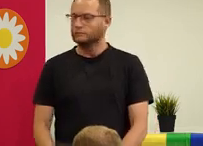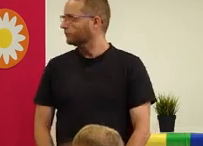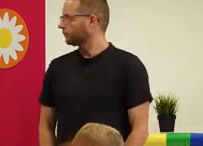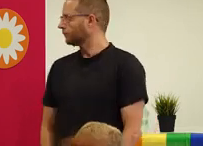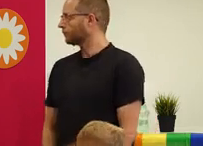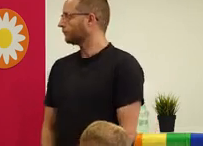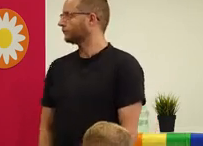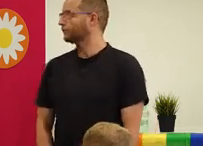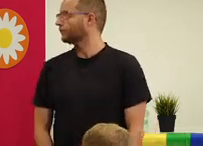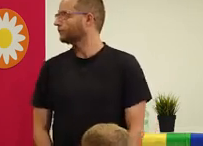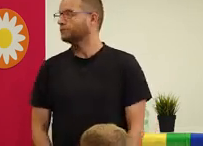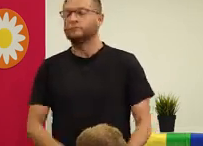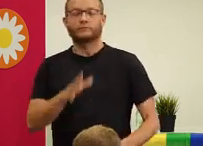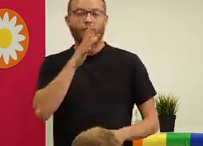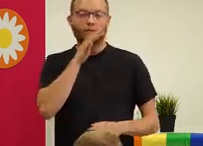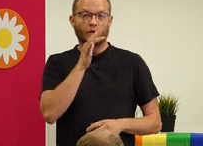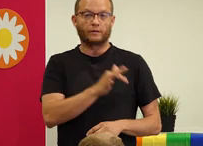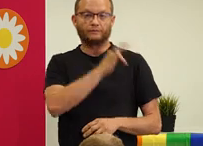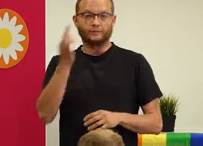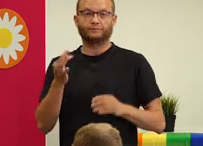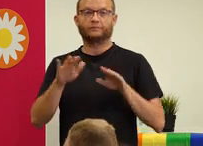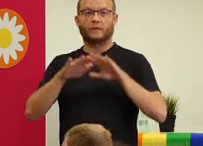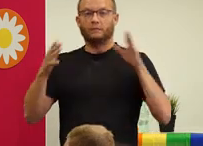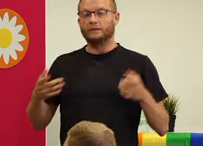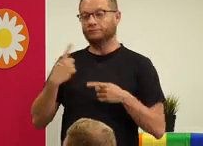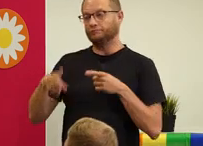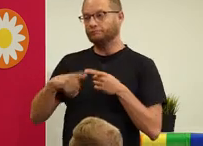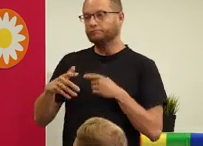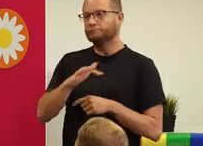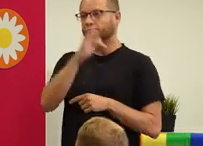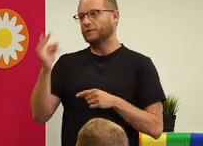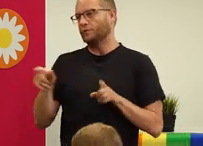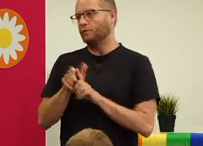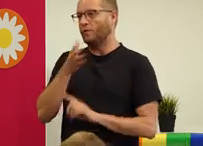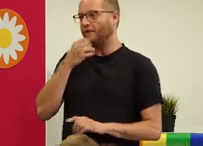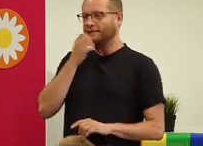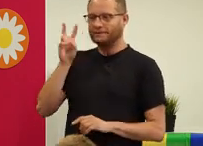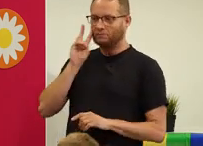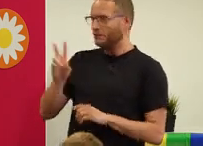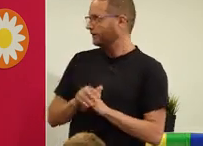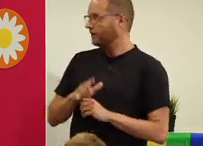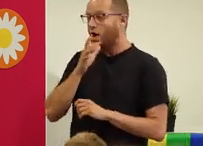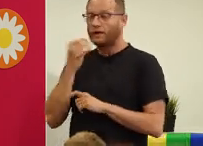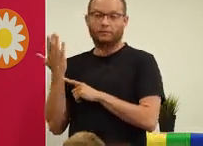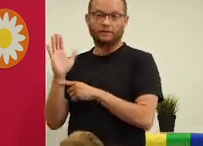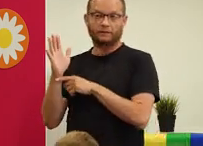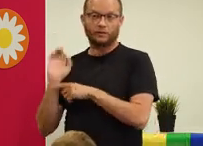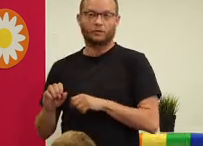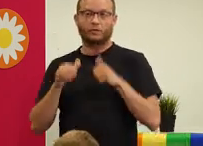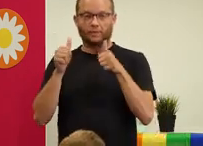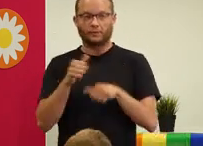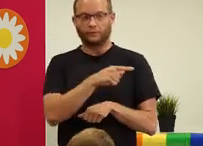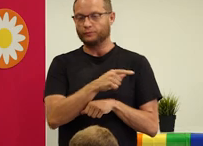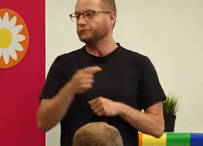Bueno, pues vamos con esta mesa llena de personas que son una fantasía. Os los voy a ir presentando. Empiezo por